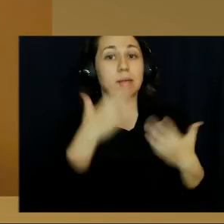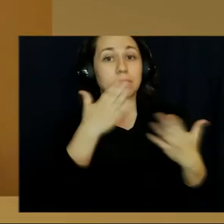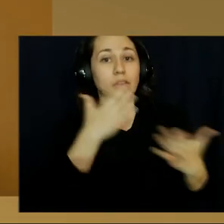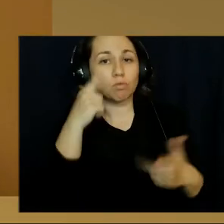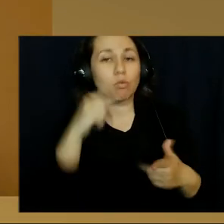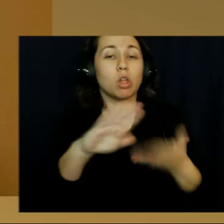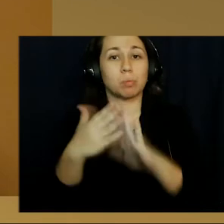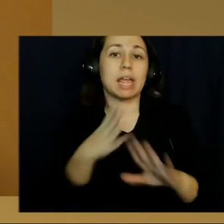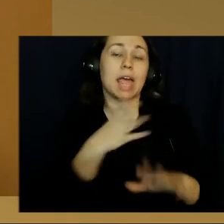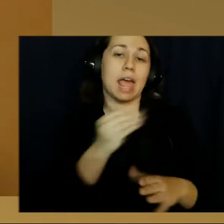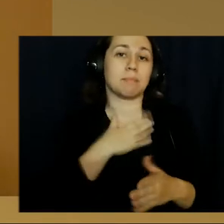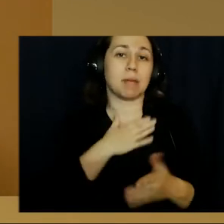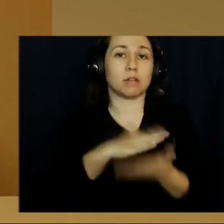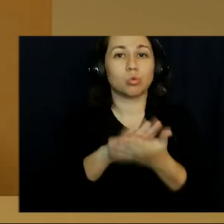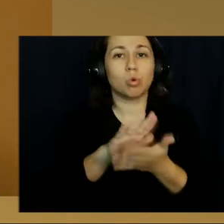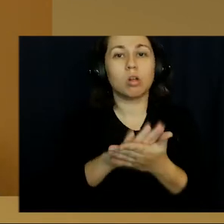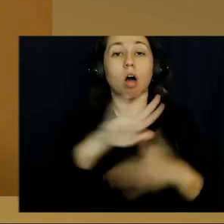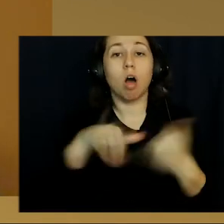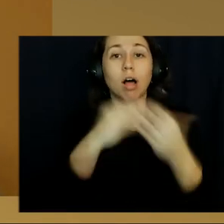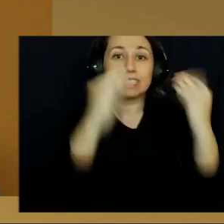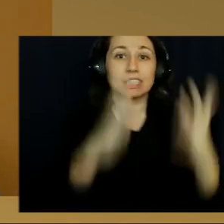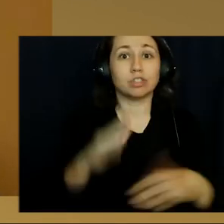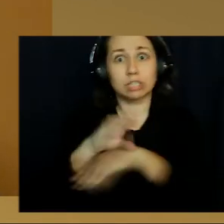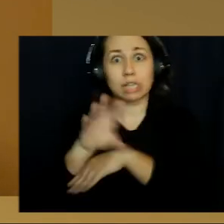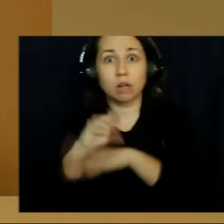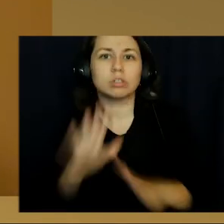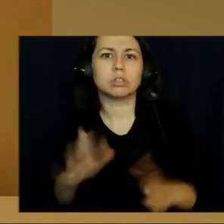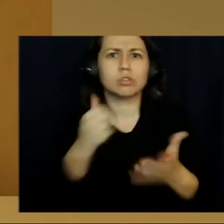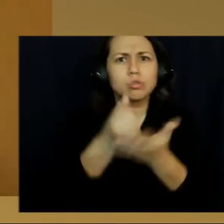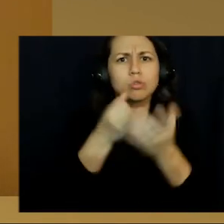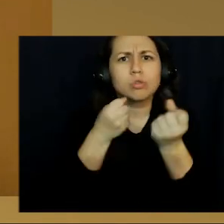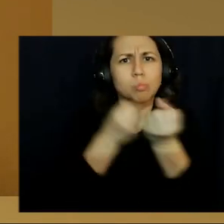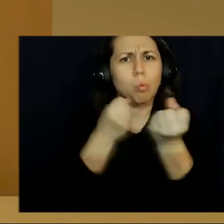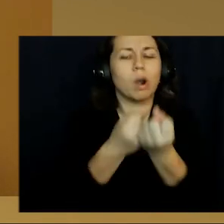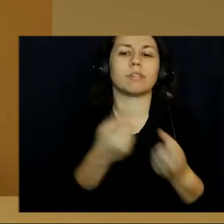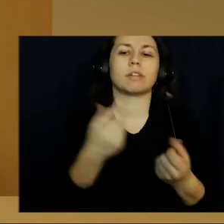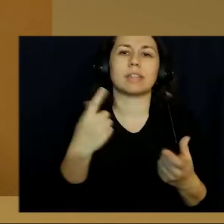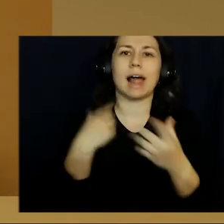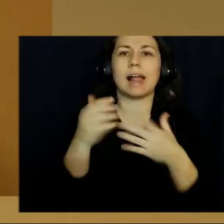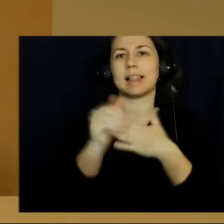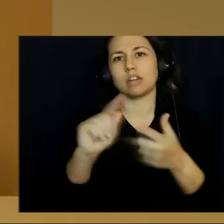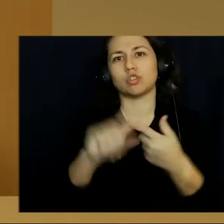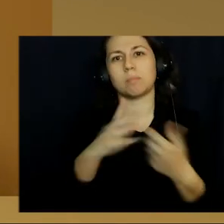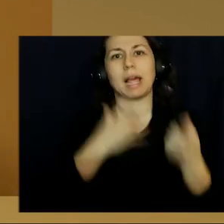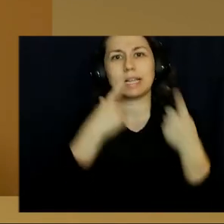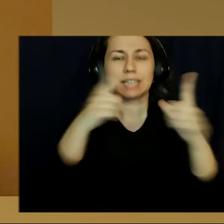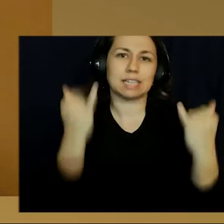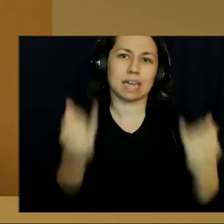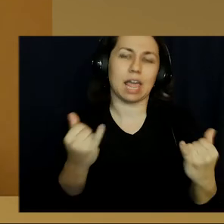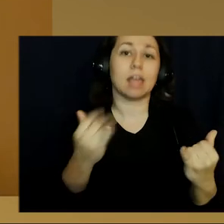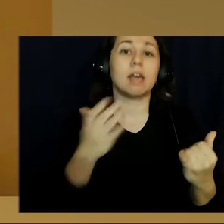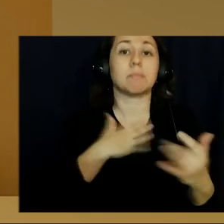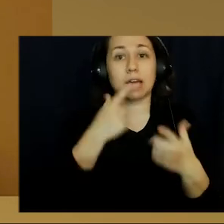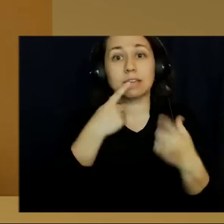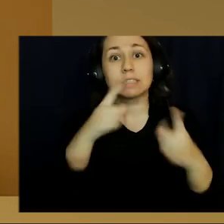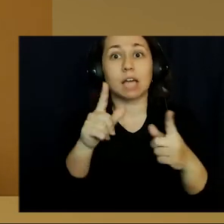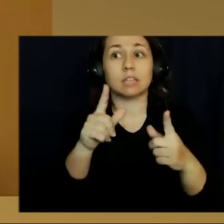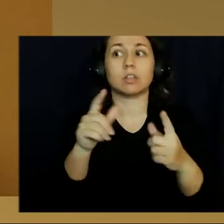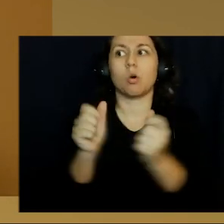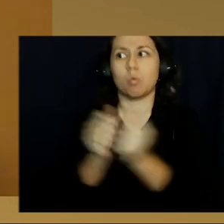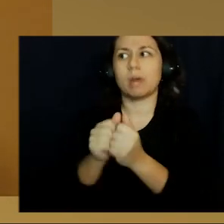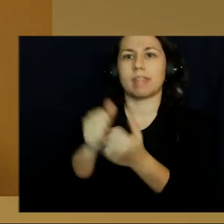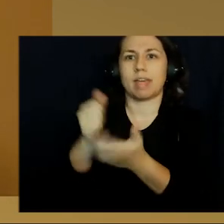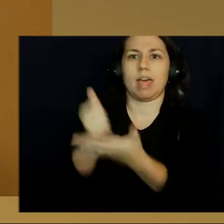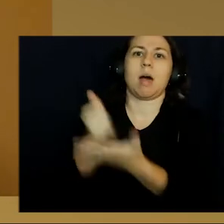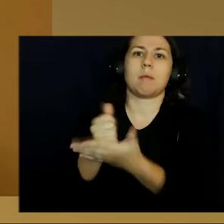Yo agradezco a la comunidad y a la escuela. Todos mis maestros y consejeros me apoyan y me alientan. Y esto me conllevó